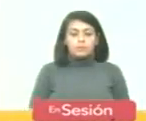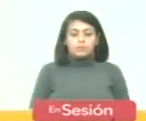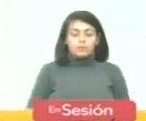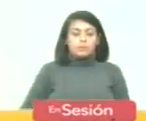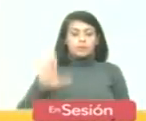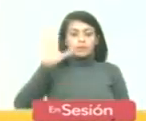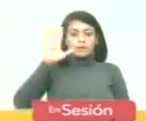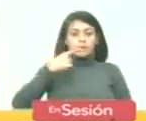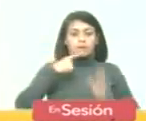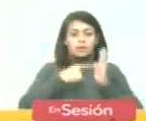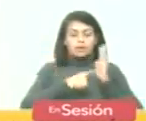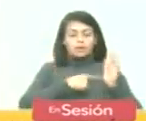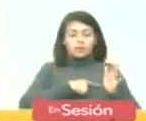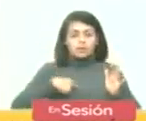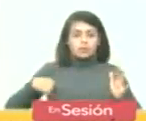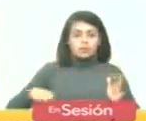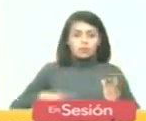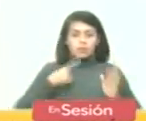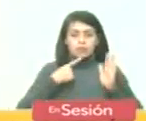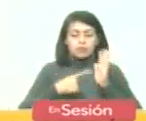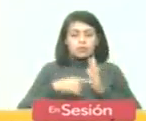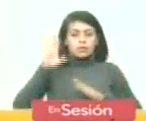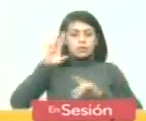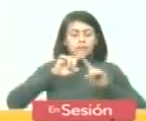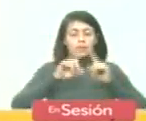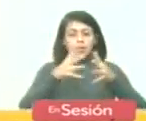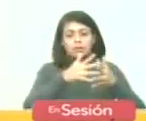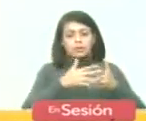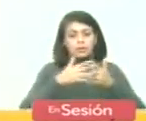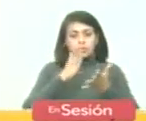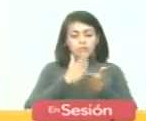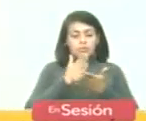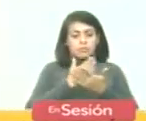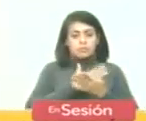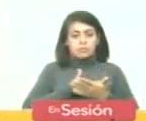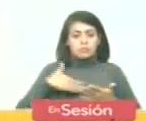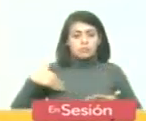China ha cumplido lo que prometió, pero Estados Unidos siempre ha querido